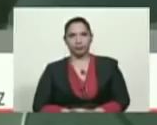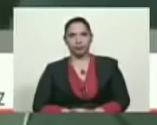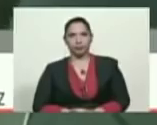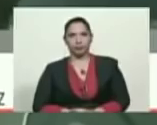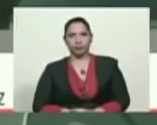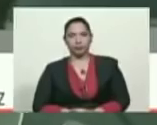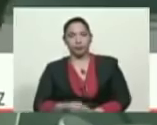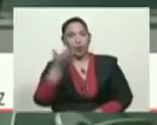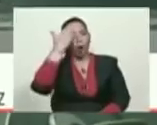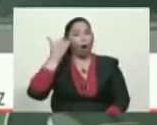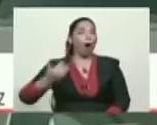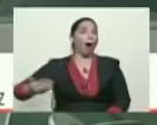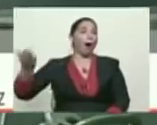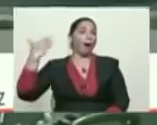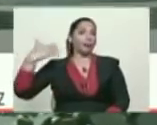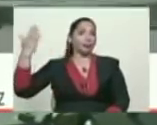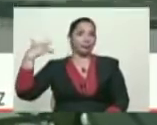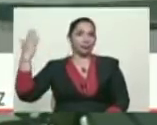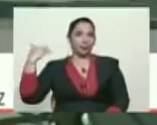En el olvido absoluto.